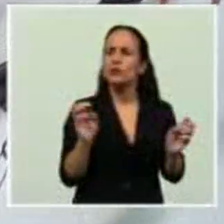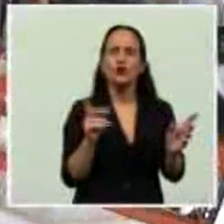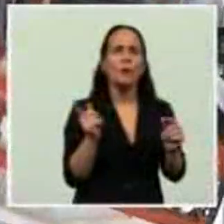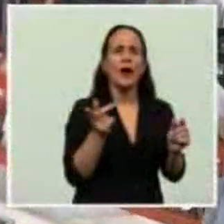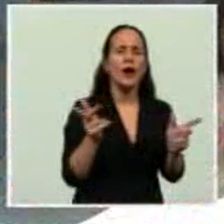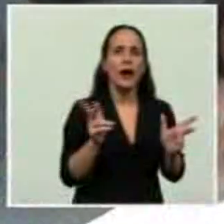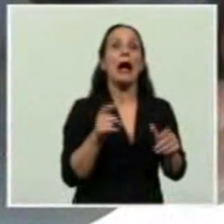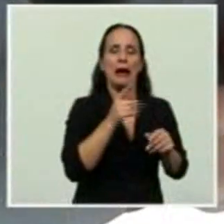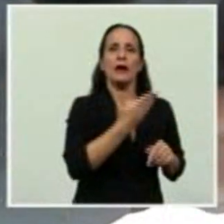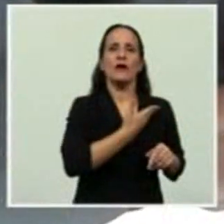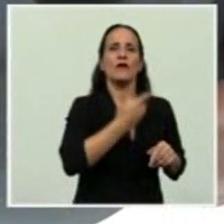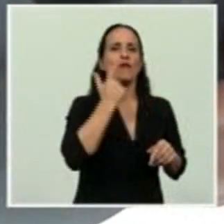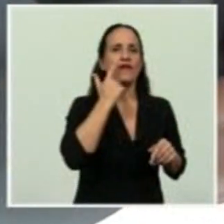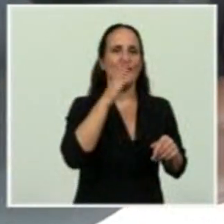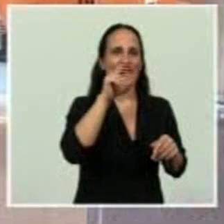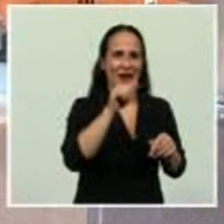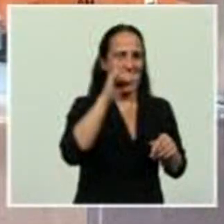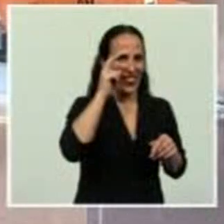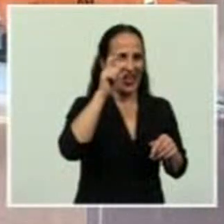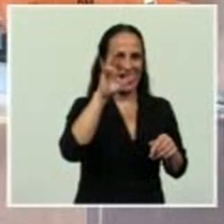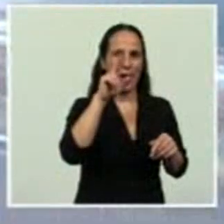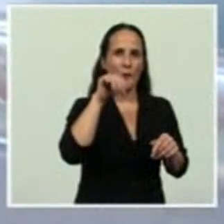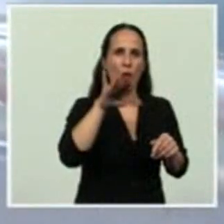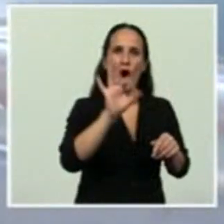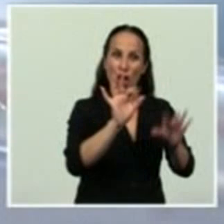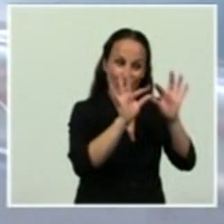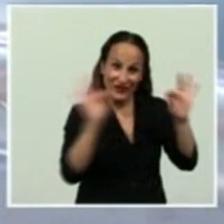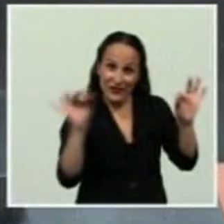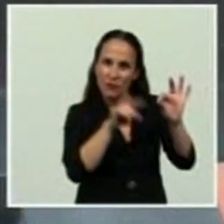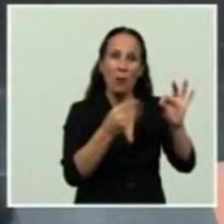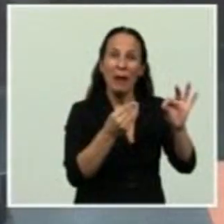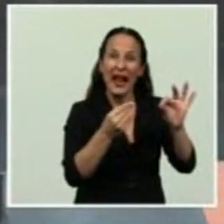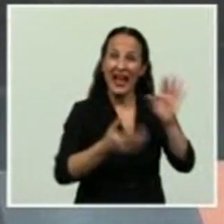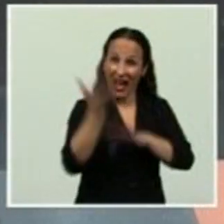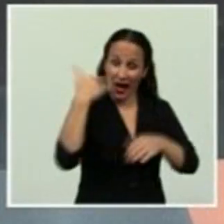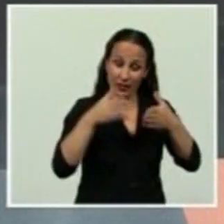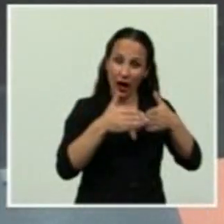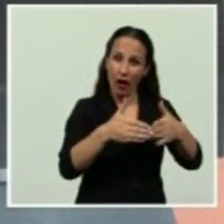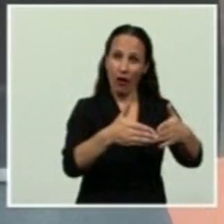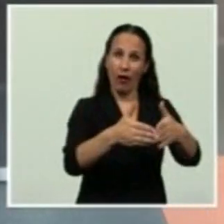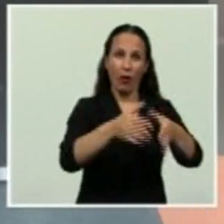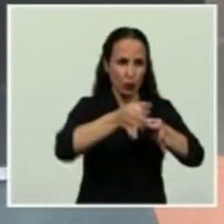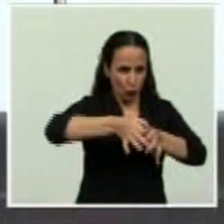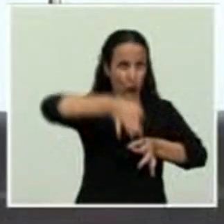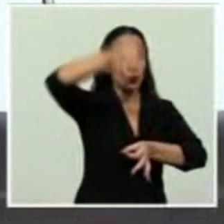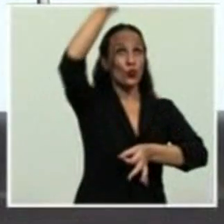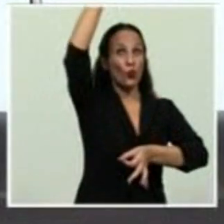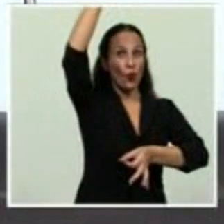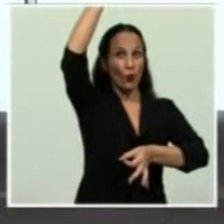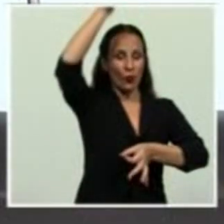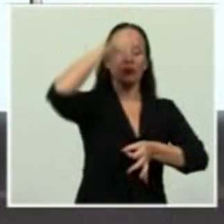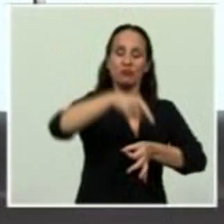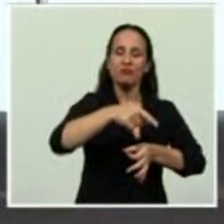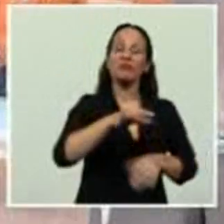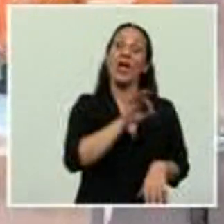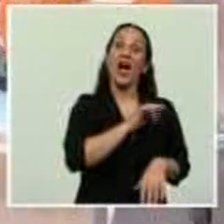es fibra de carbono eh mástiles Para veleros de alta complejidad cuando vino el